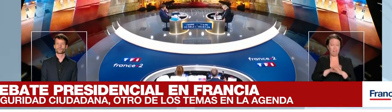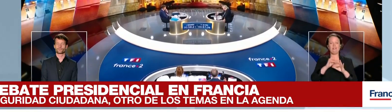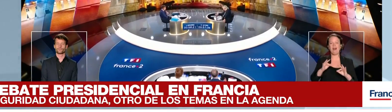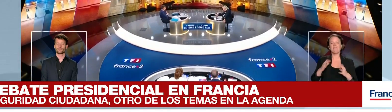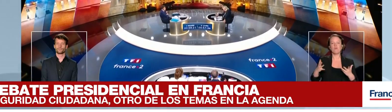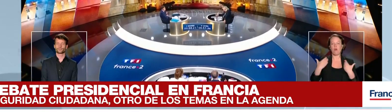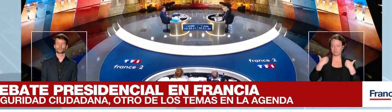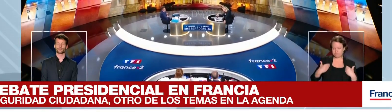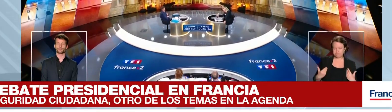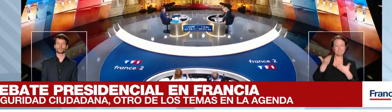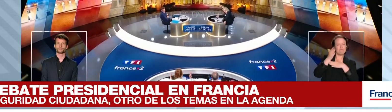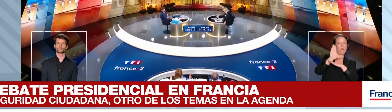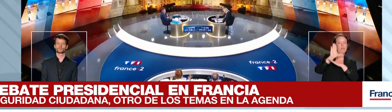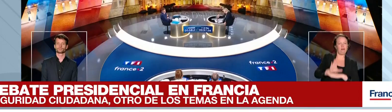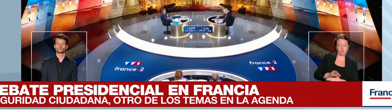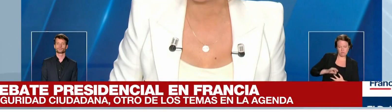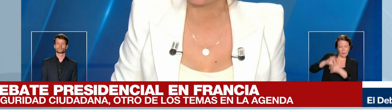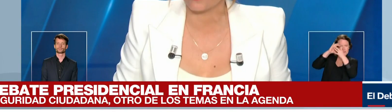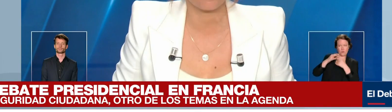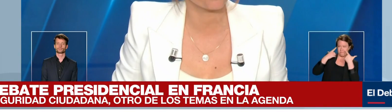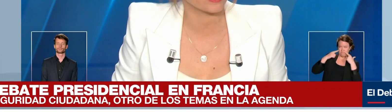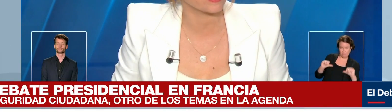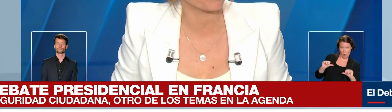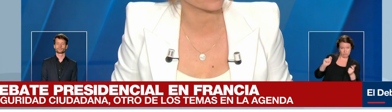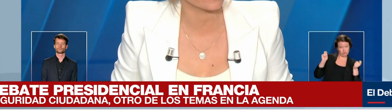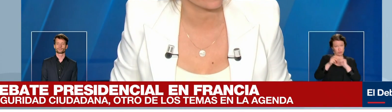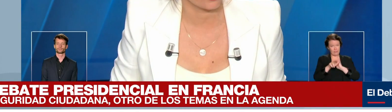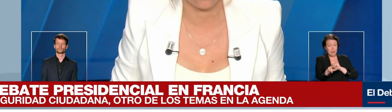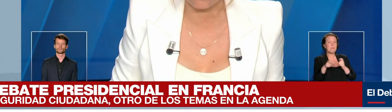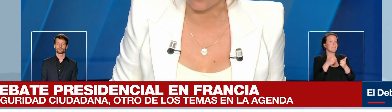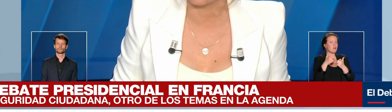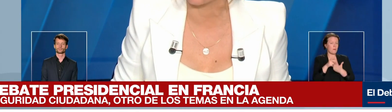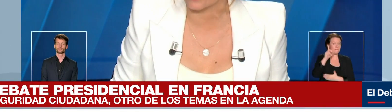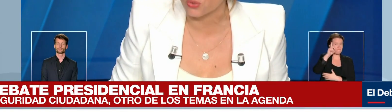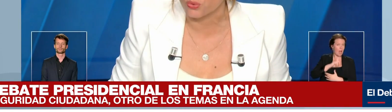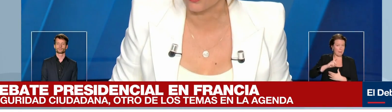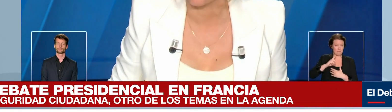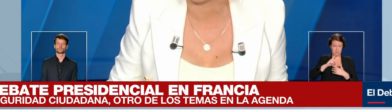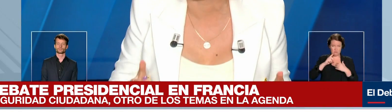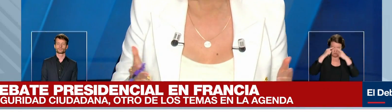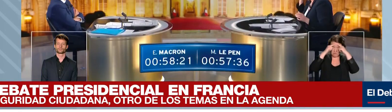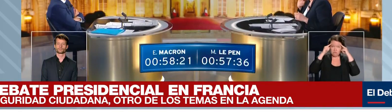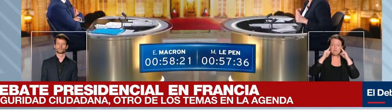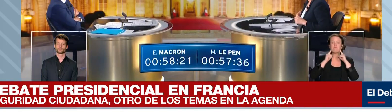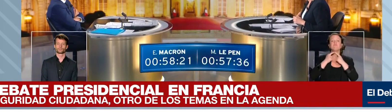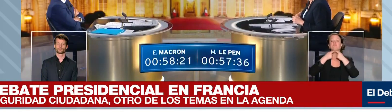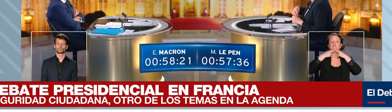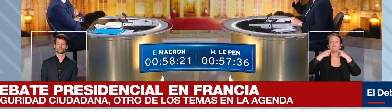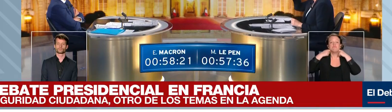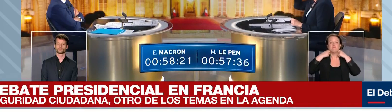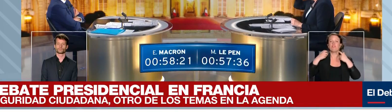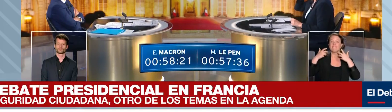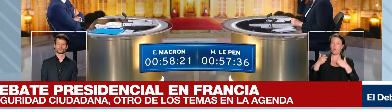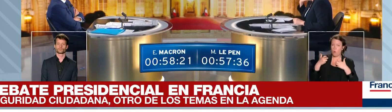regulan el uso de los signos religiosos en el espacio público? Por ejemplo, una mujer podrá usar el velo en